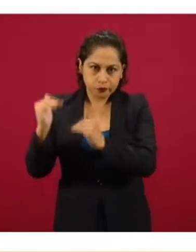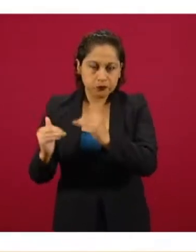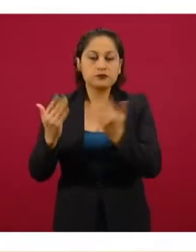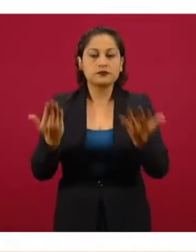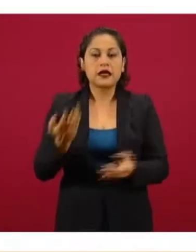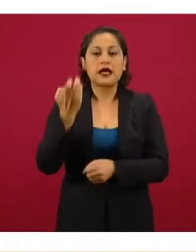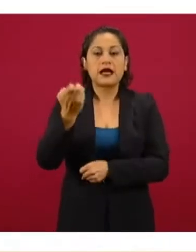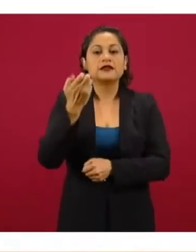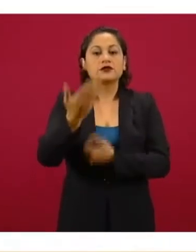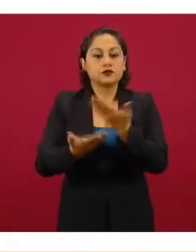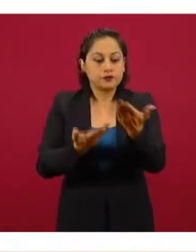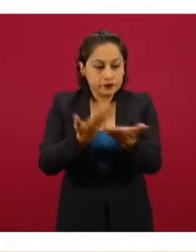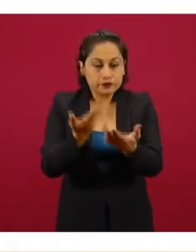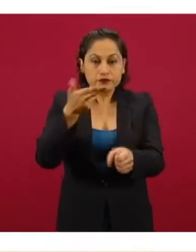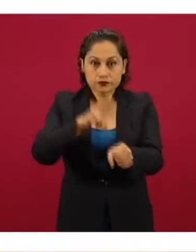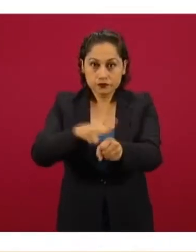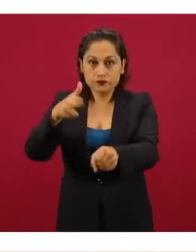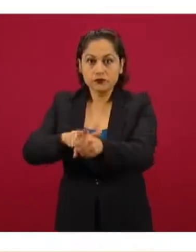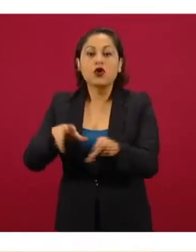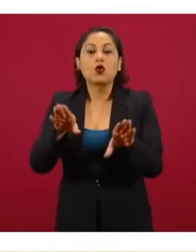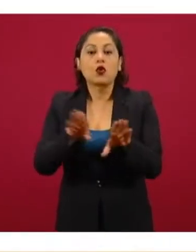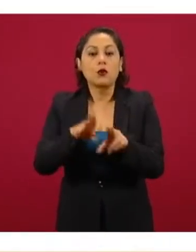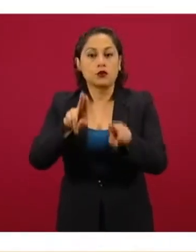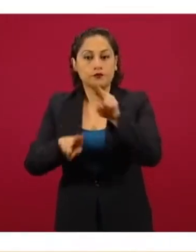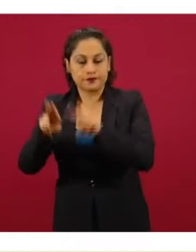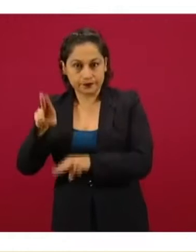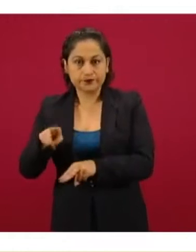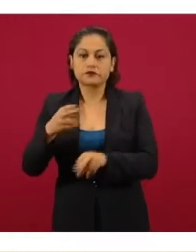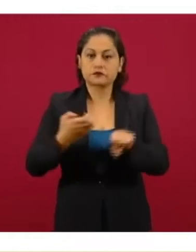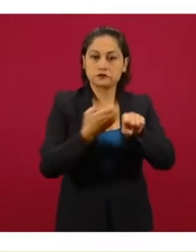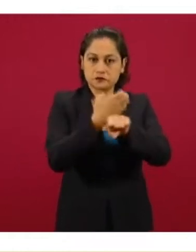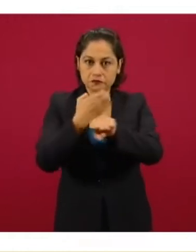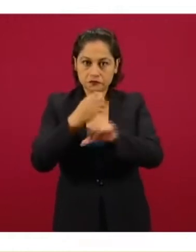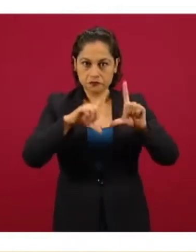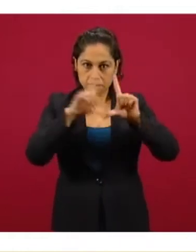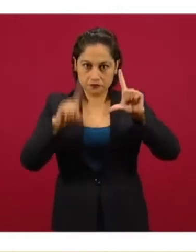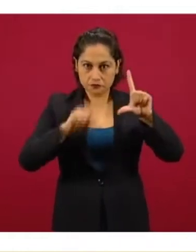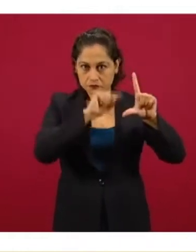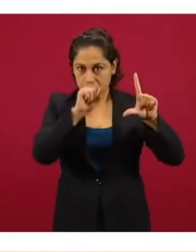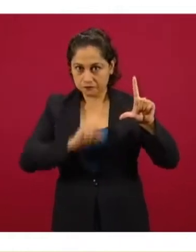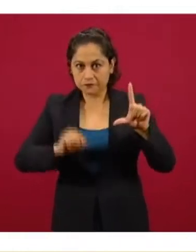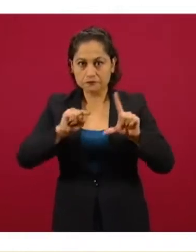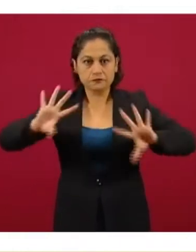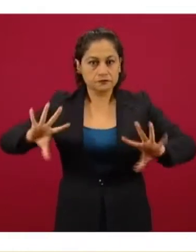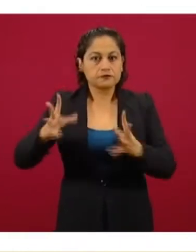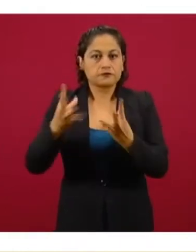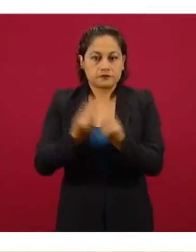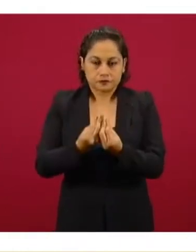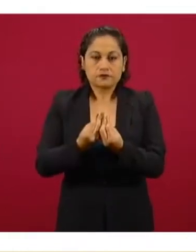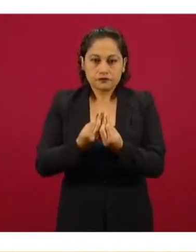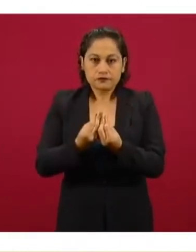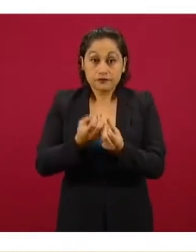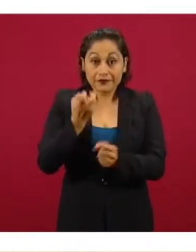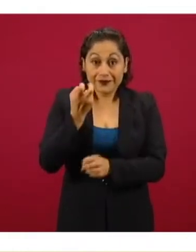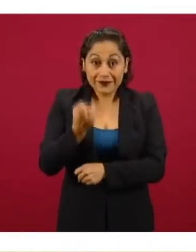de los servicios, la utilización de los servicios de salud en cada entidad federativa. Es una sola metodología que fue consensuada